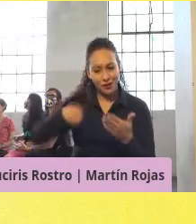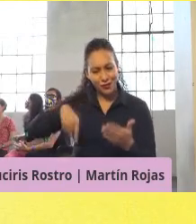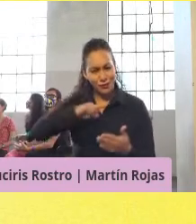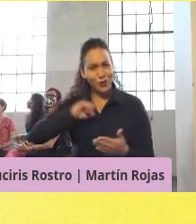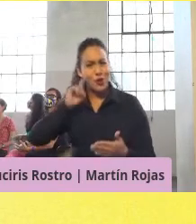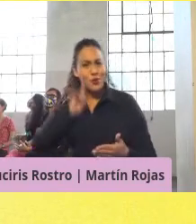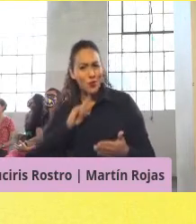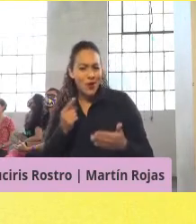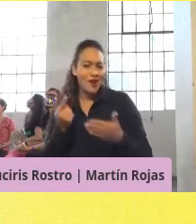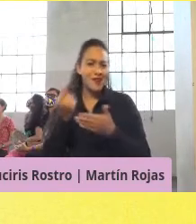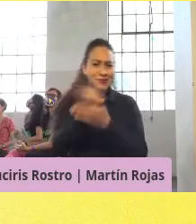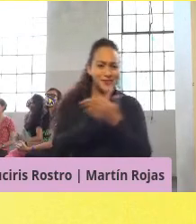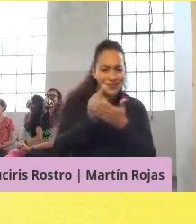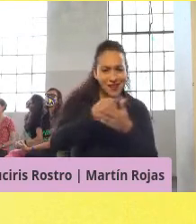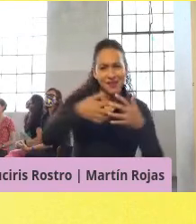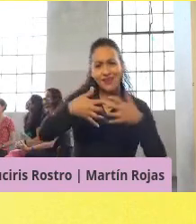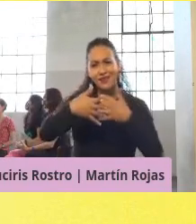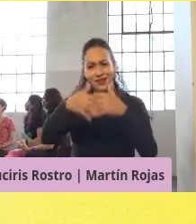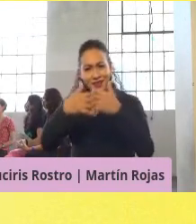diseñadoras, industriales, diseñadores también,